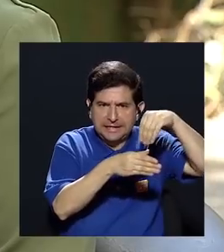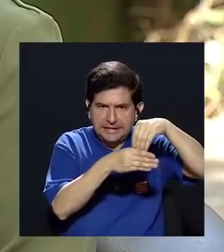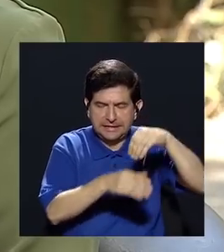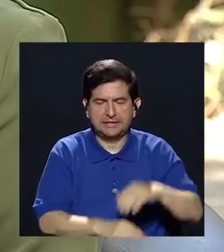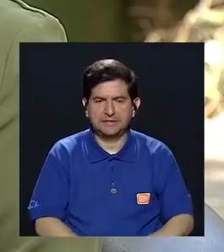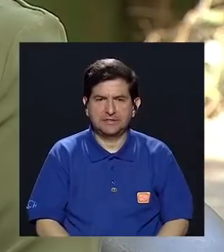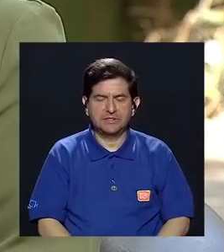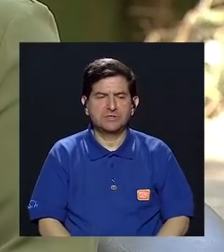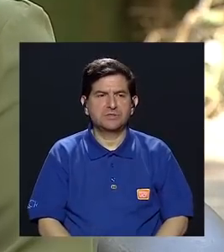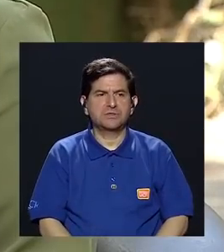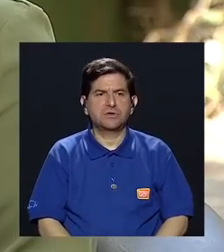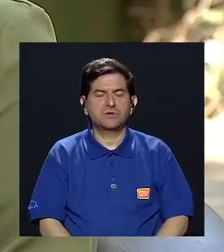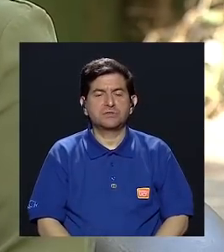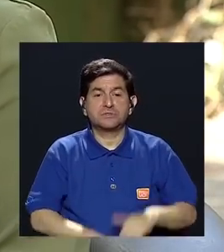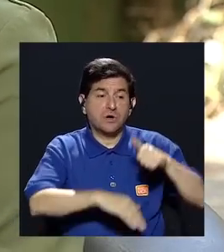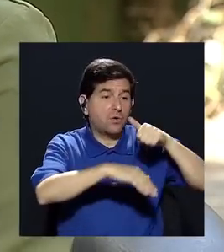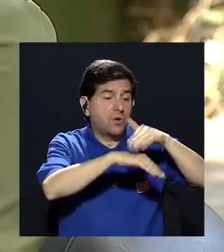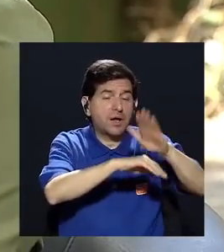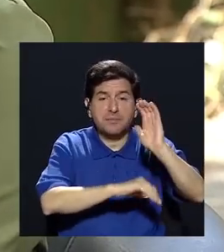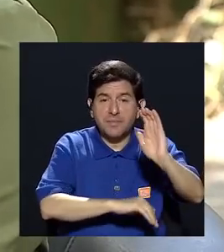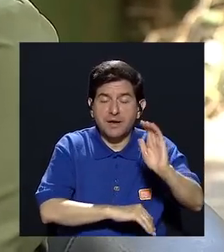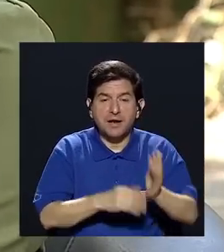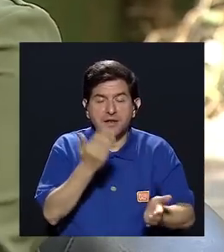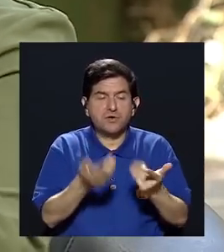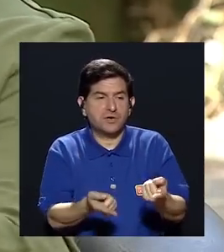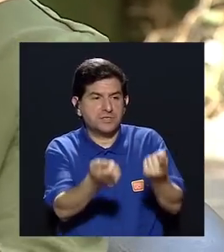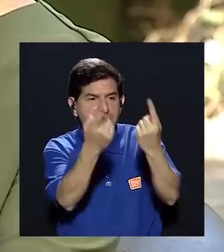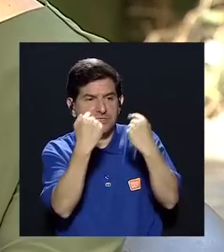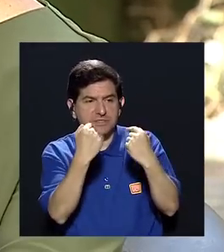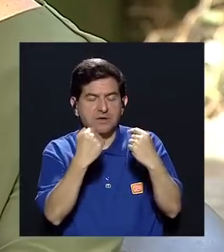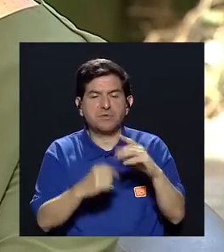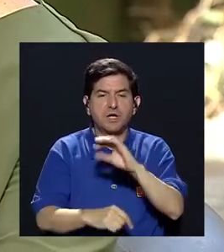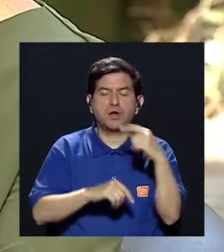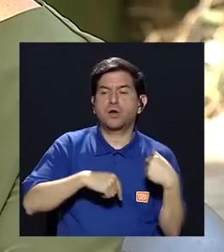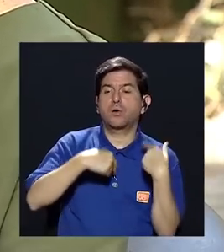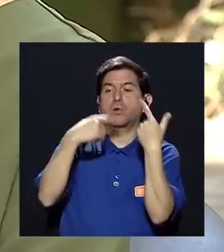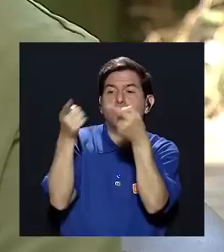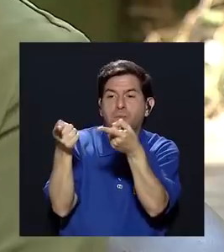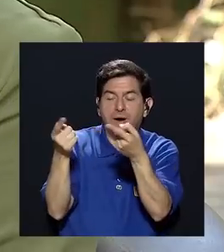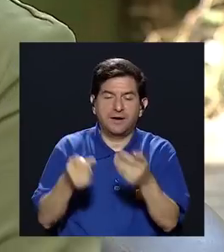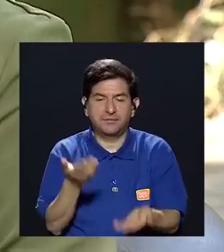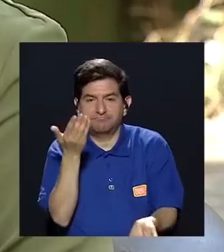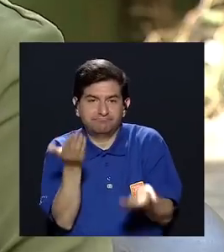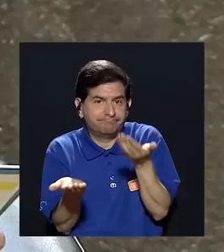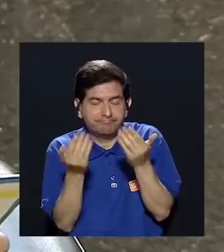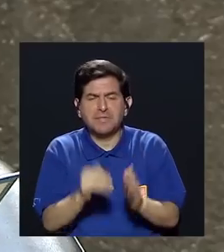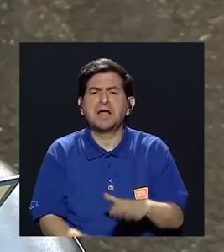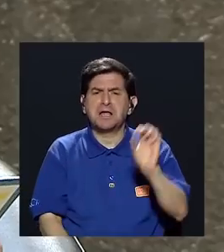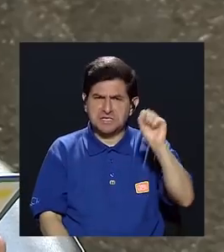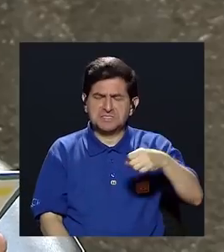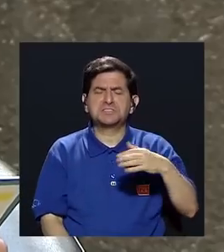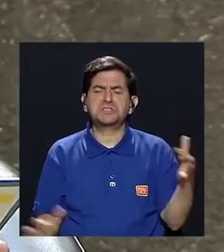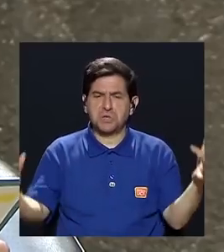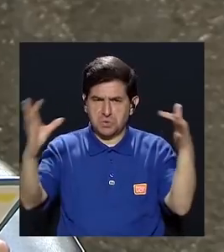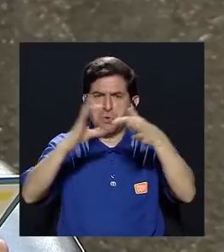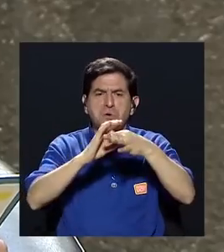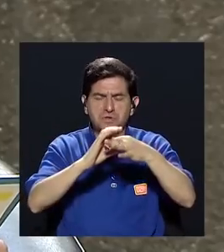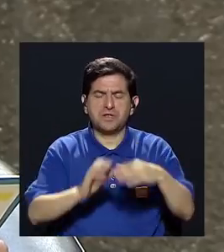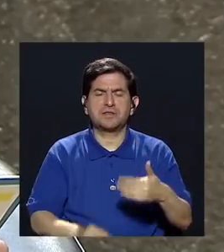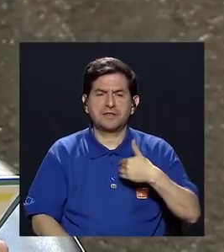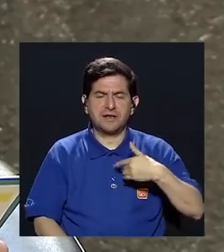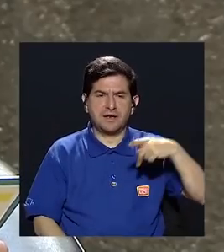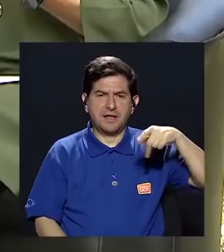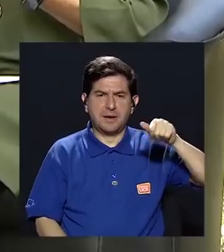contenidos, referir el niño que viene de acá y va para allá, o cosas de esas. Sí tenemos mucha coordinación con